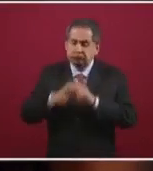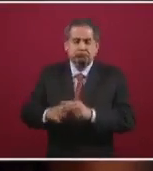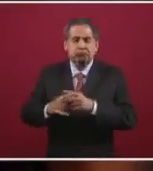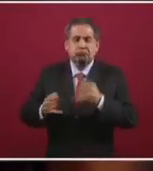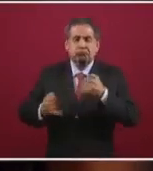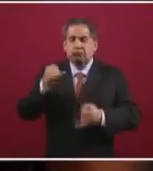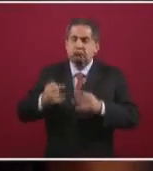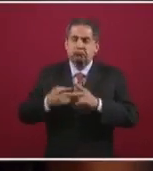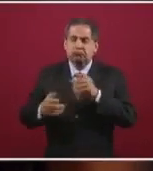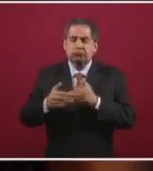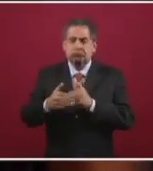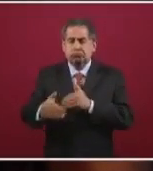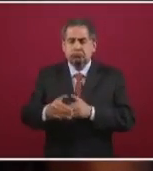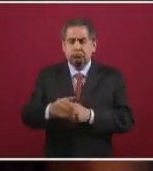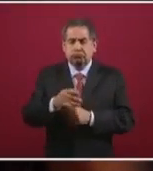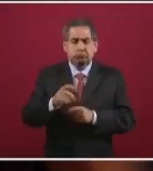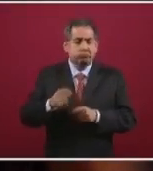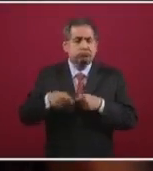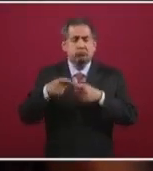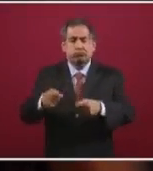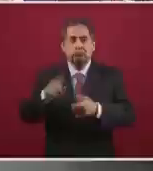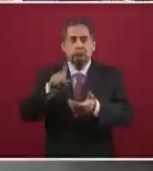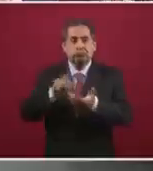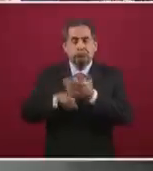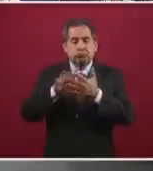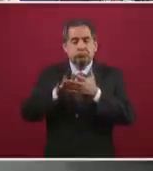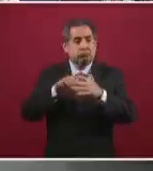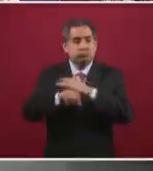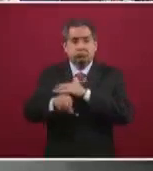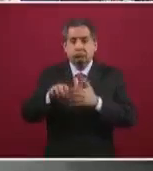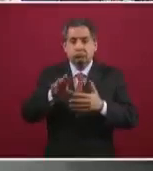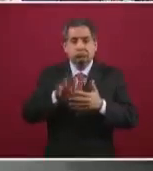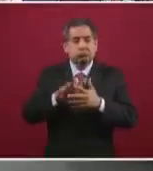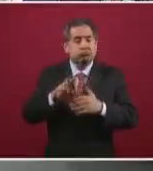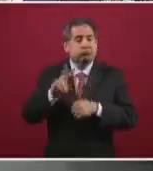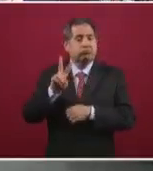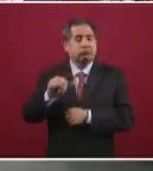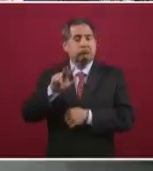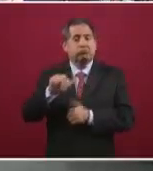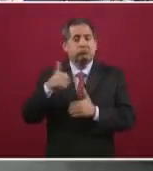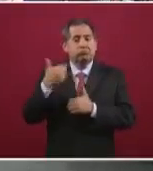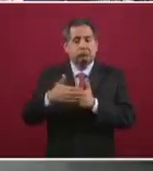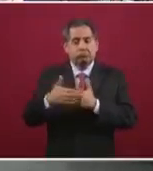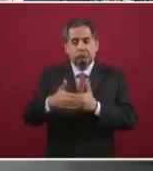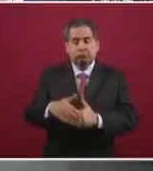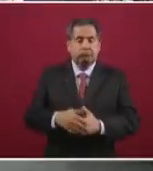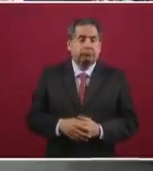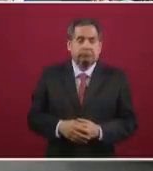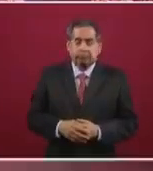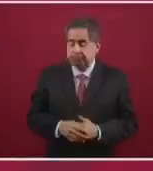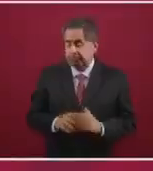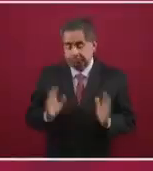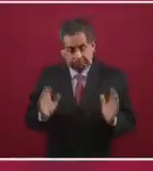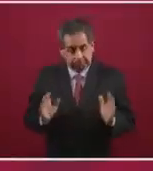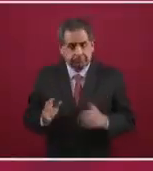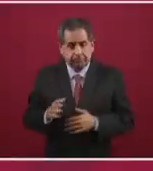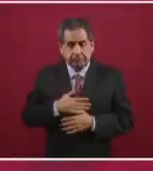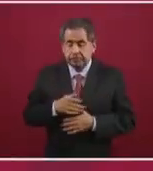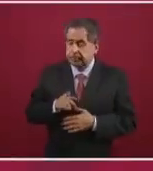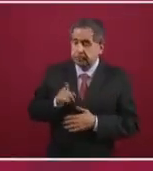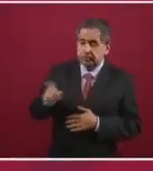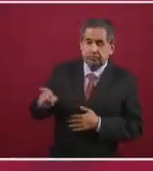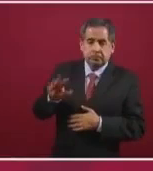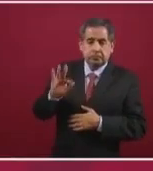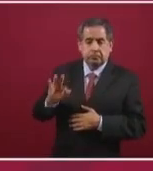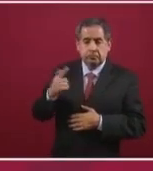ya llegó al penal en donde estará recluida. Bueno, es un asunto que está atendiendo la